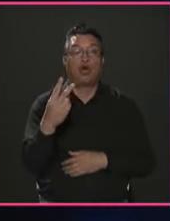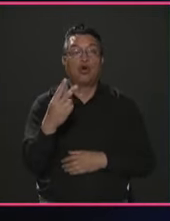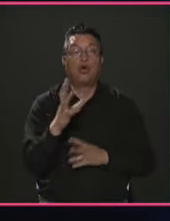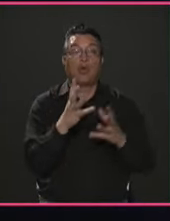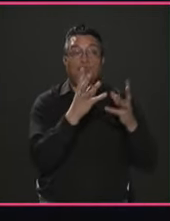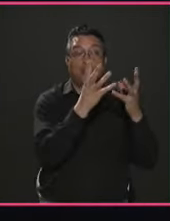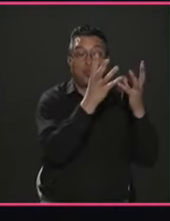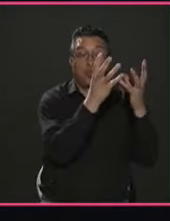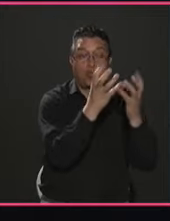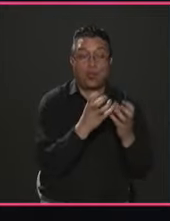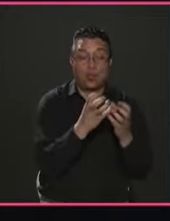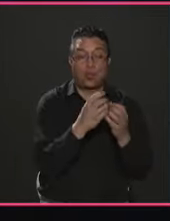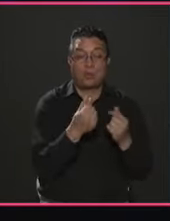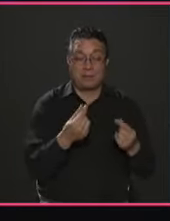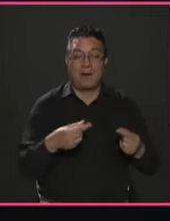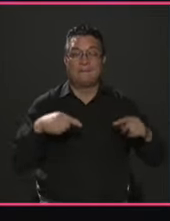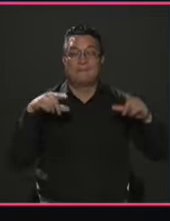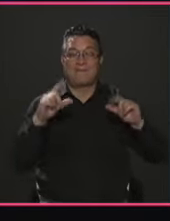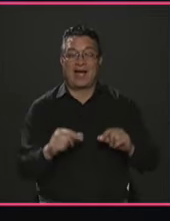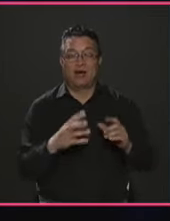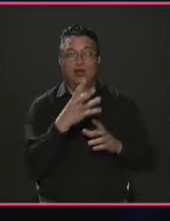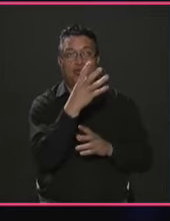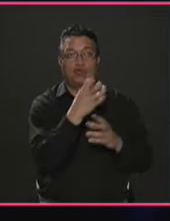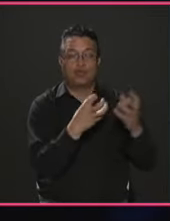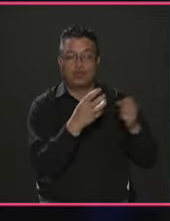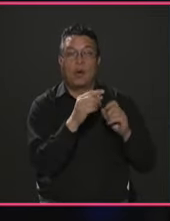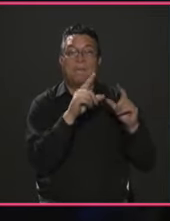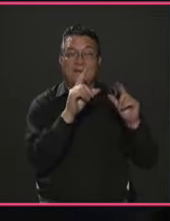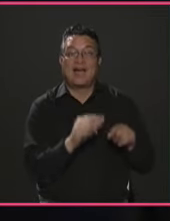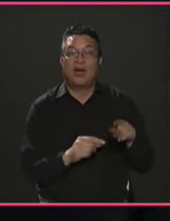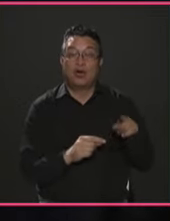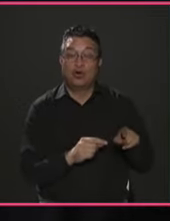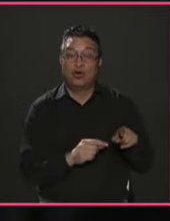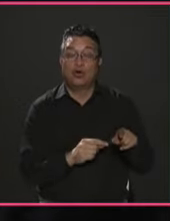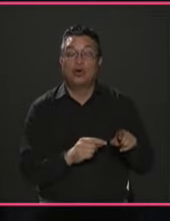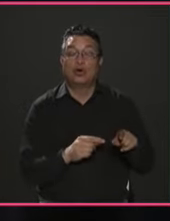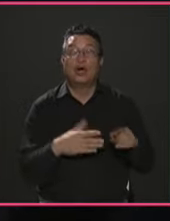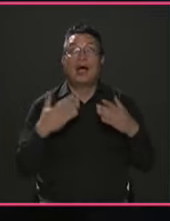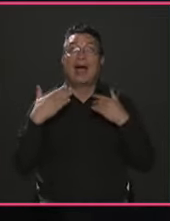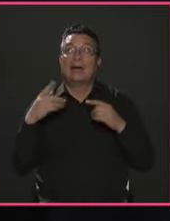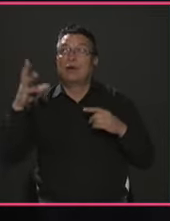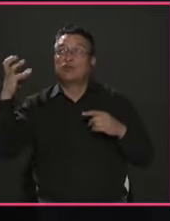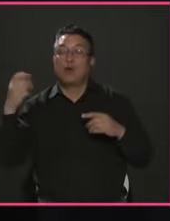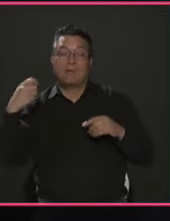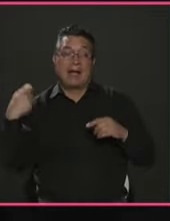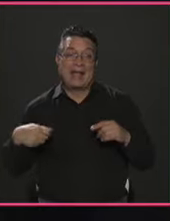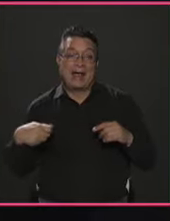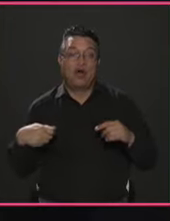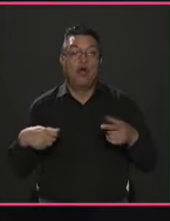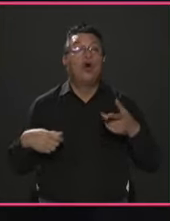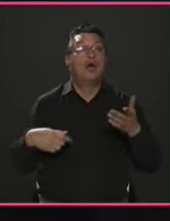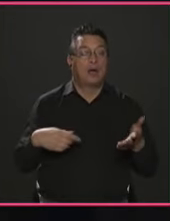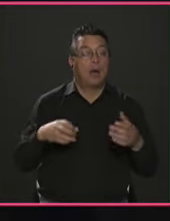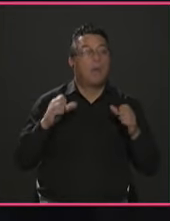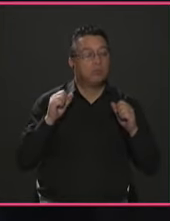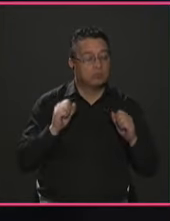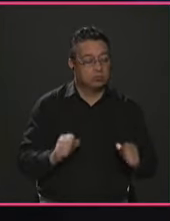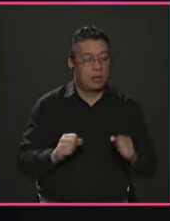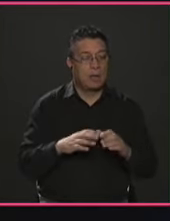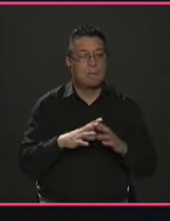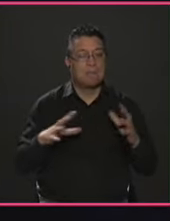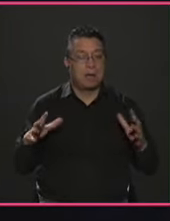capta a un costo mucho más bajo que captarlo del aire puede tener una enorme cantidad de